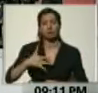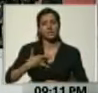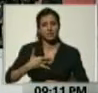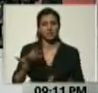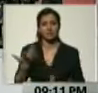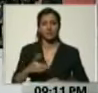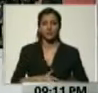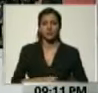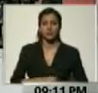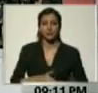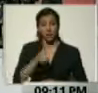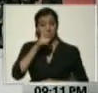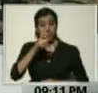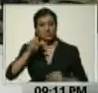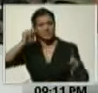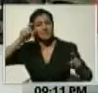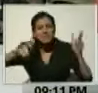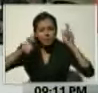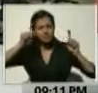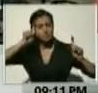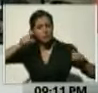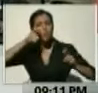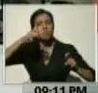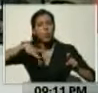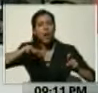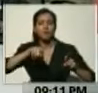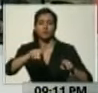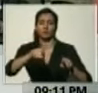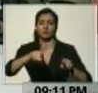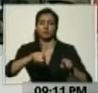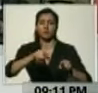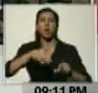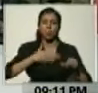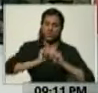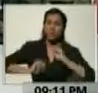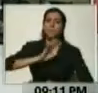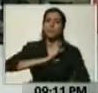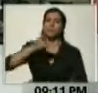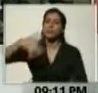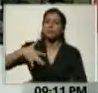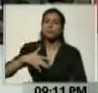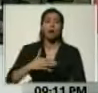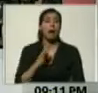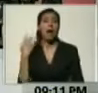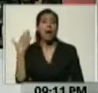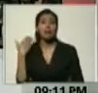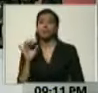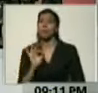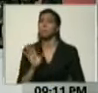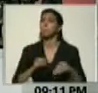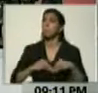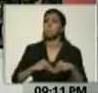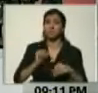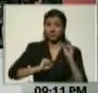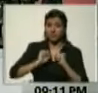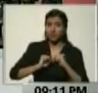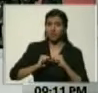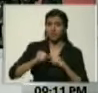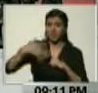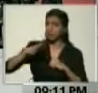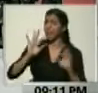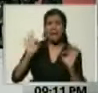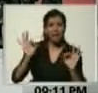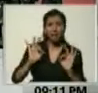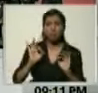que puso a nuestro pueblo en la posición de defender sus derechos. Aquí nadie defendía derechos. Al contrario, cuando alguien era atropellado, los